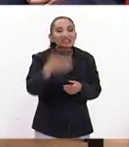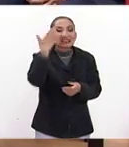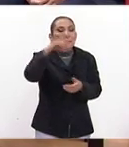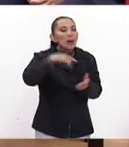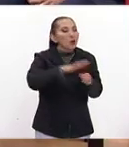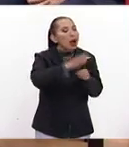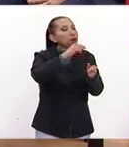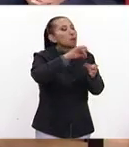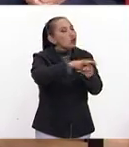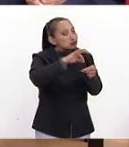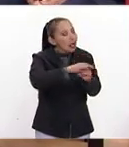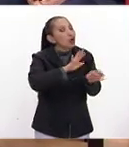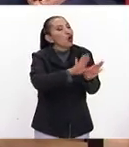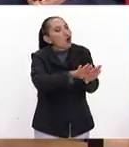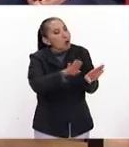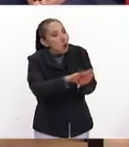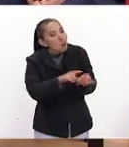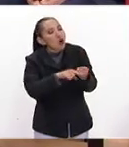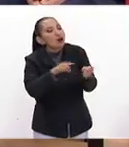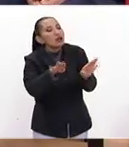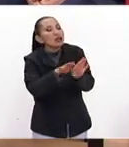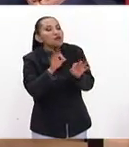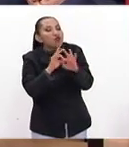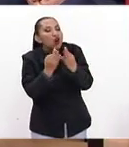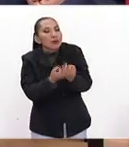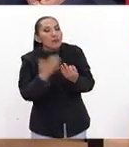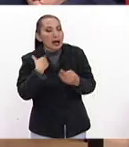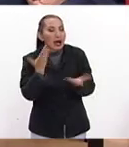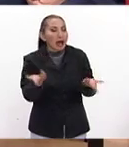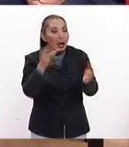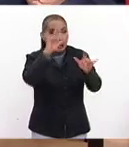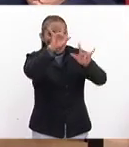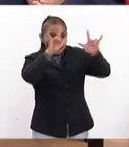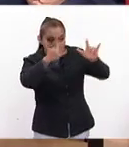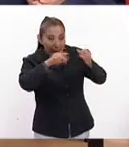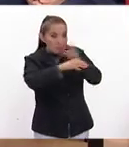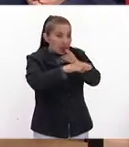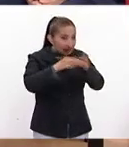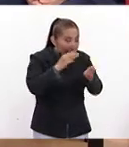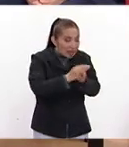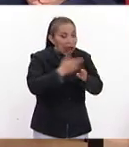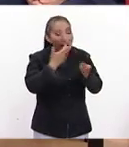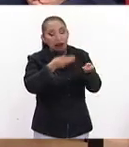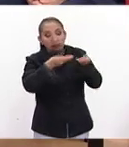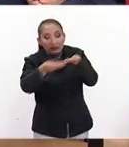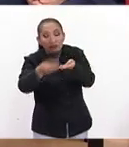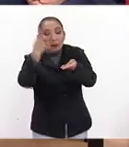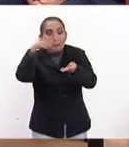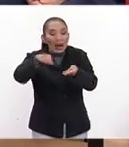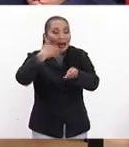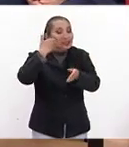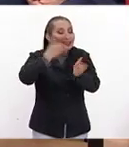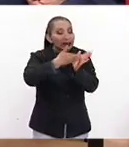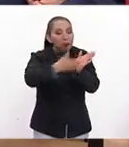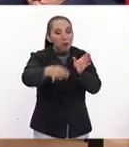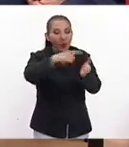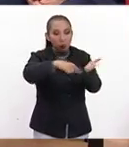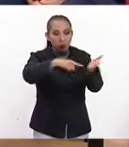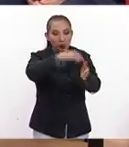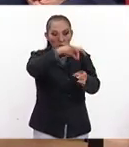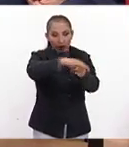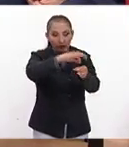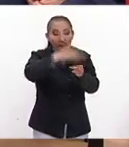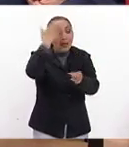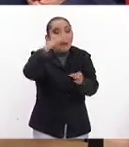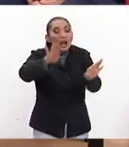a votar, cómo se va a votar y mediante qué mecanismos. Se van a hacer carteles, se va a hacer material electoral para la jornada electoral, no solamente qué va a votar, que